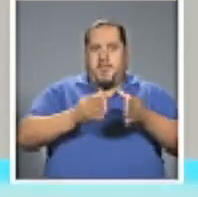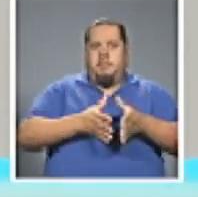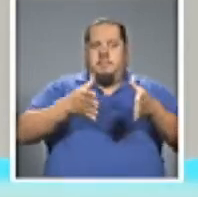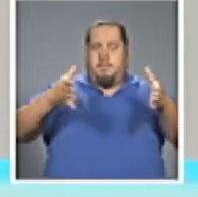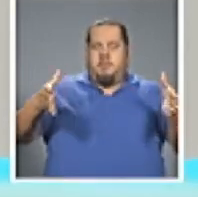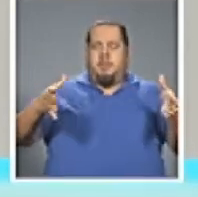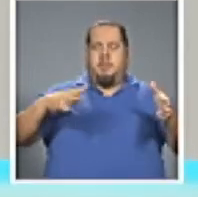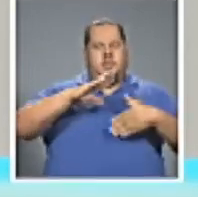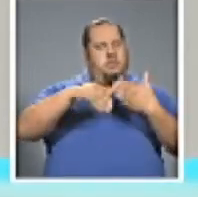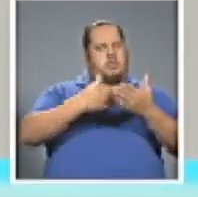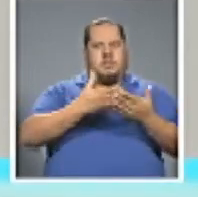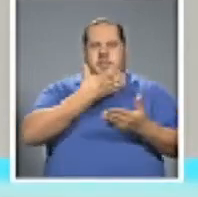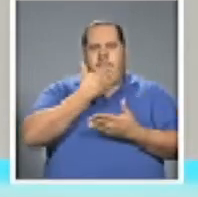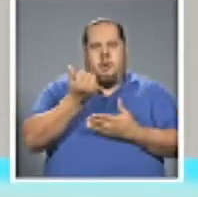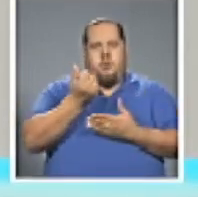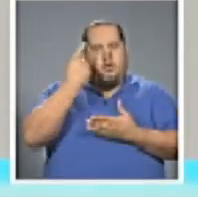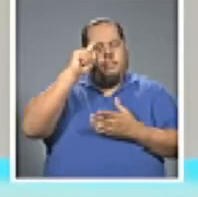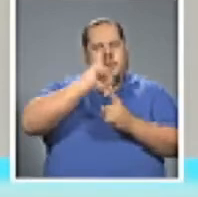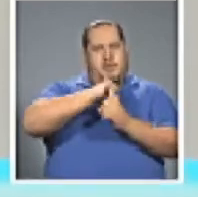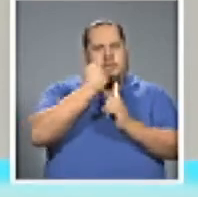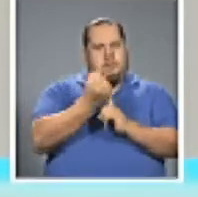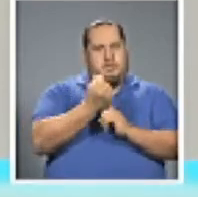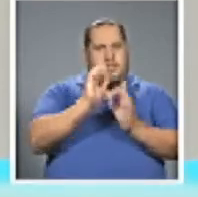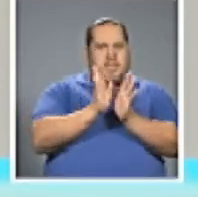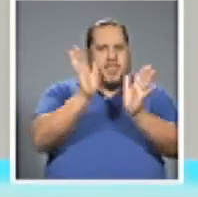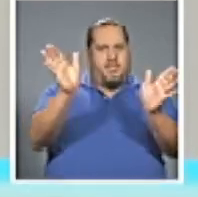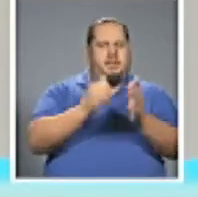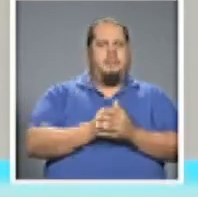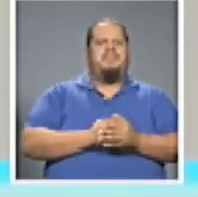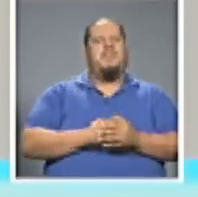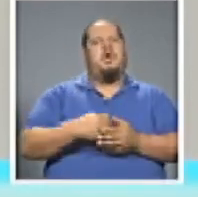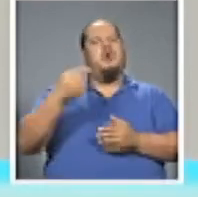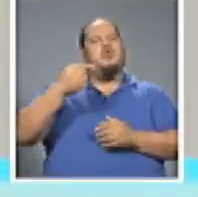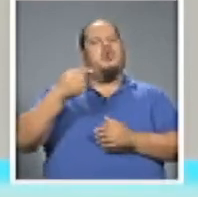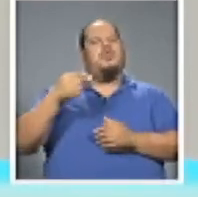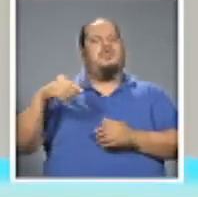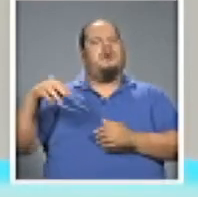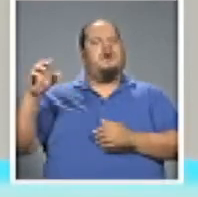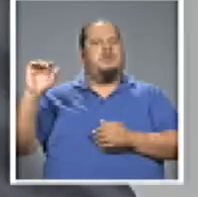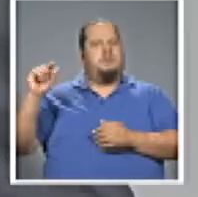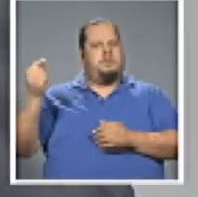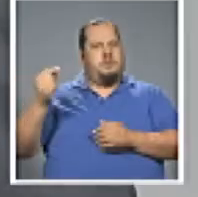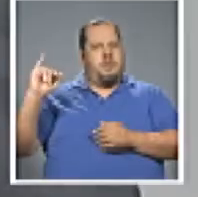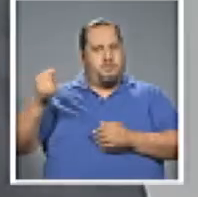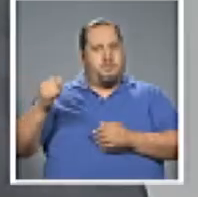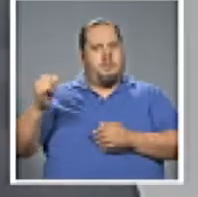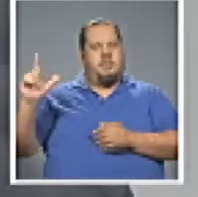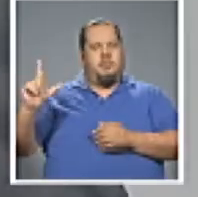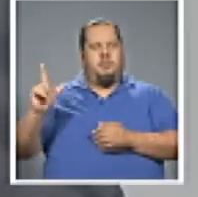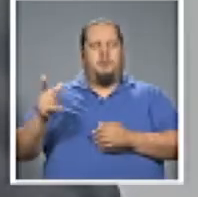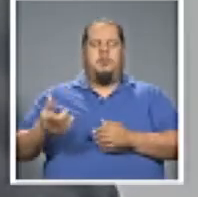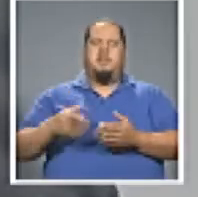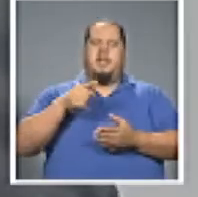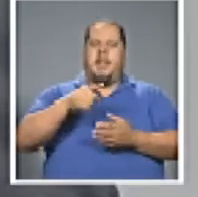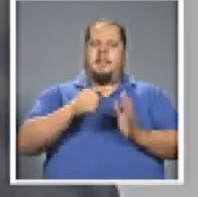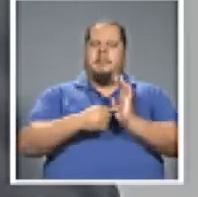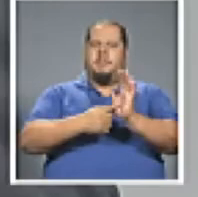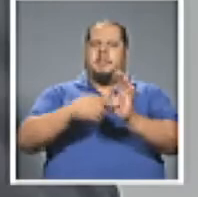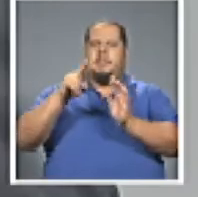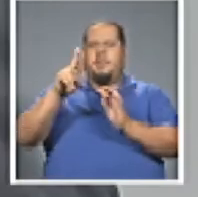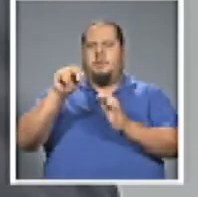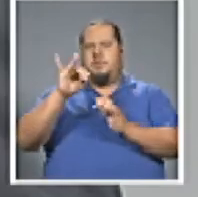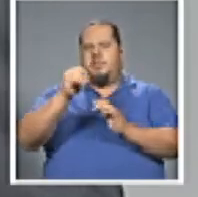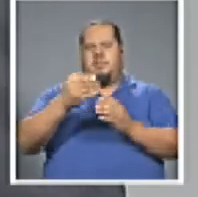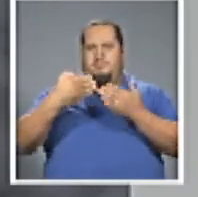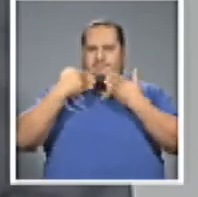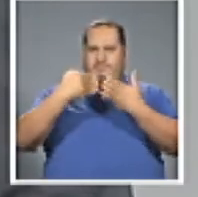ser todo mucho mejor para la sociedad en general. Gordon Jonathan Lewis es el representante de UNICEF en Costa Rica. Le agradecemos mucho, compañero.